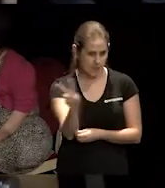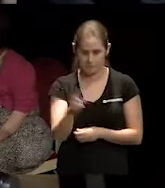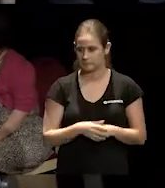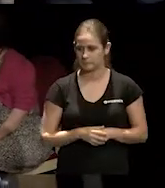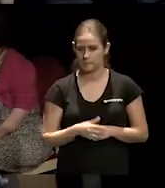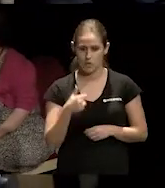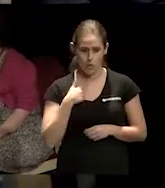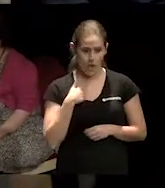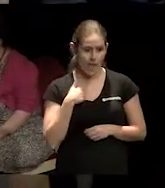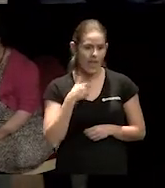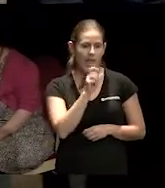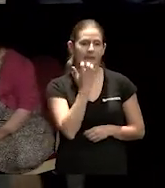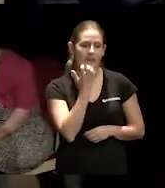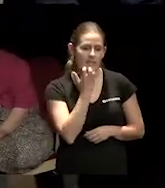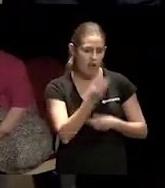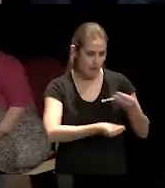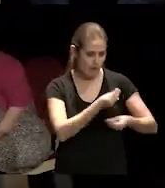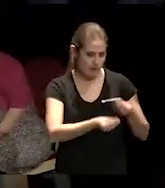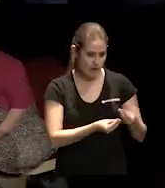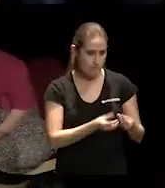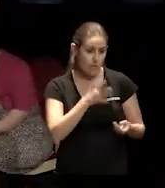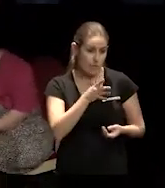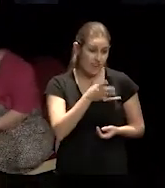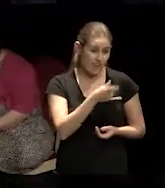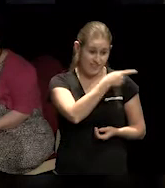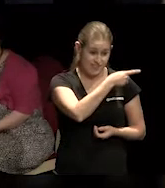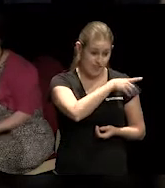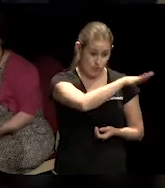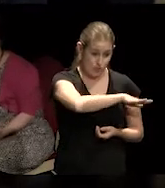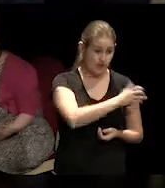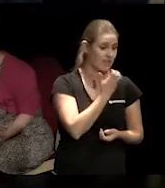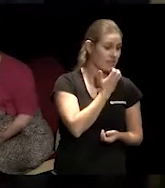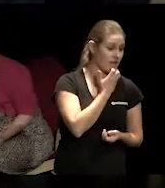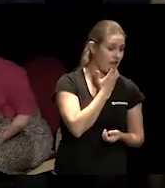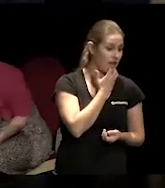hacía en Grecia porque obviamente no tenía camerinos, así que tenía que